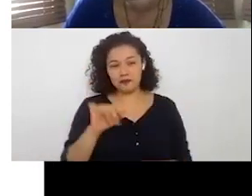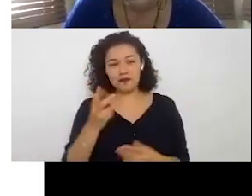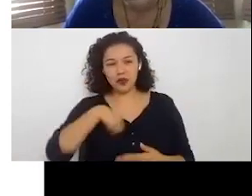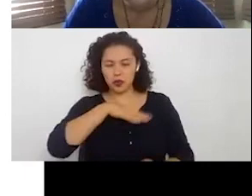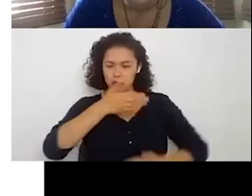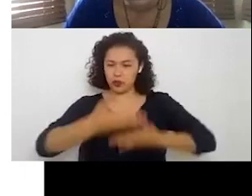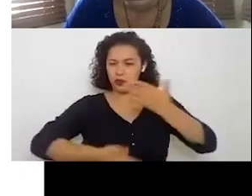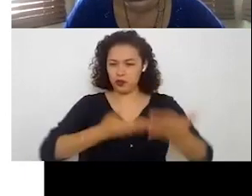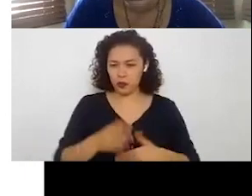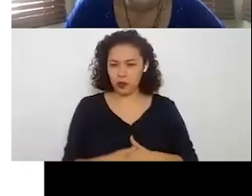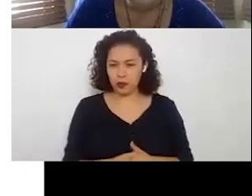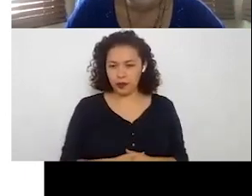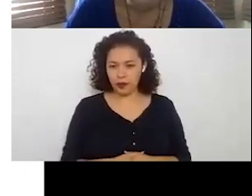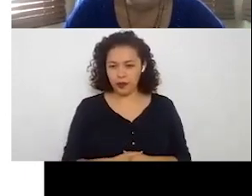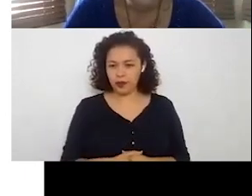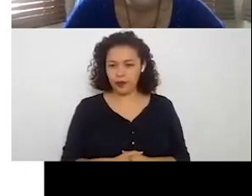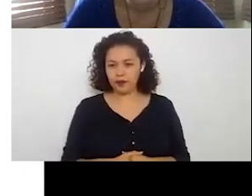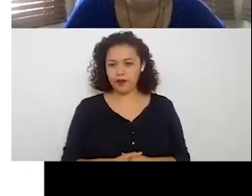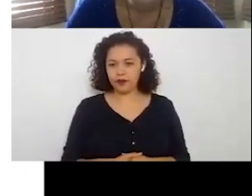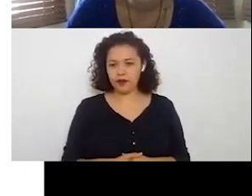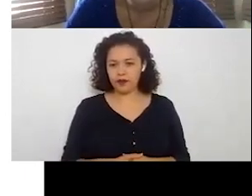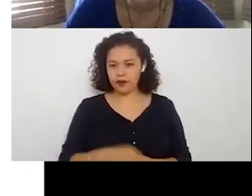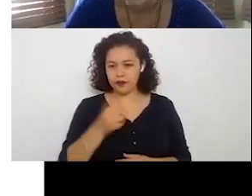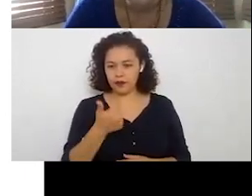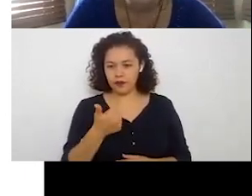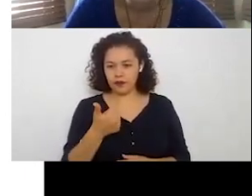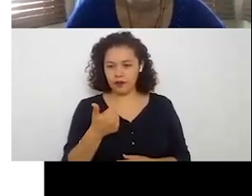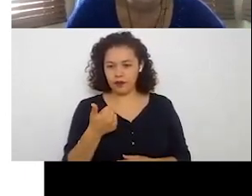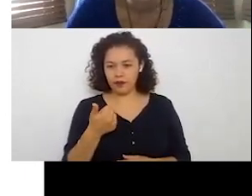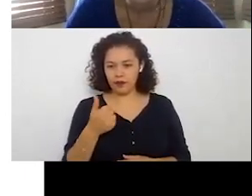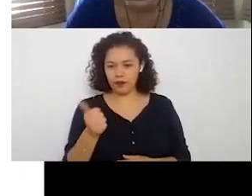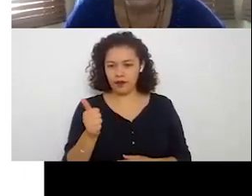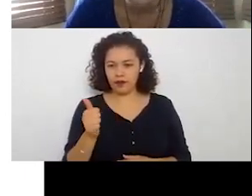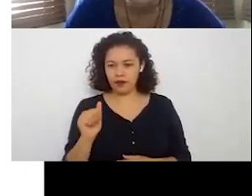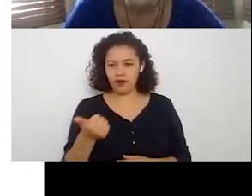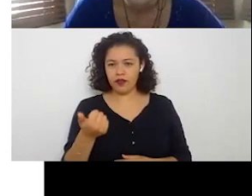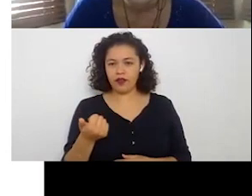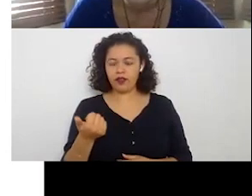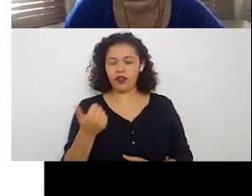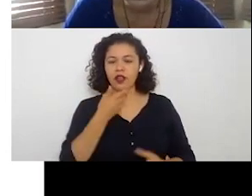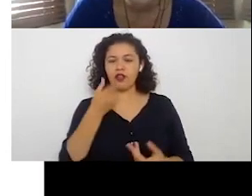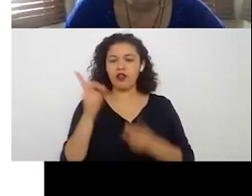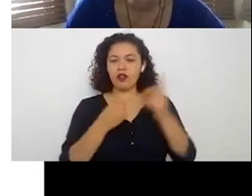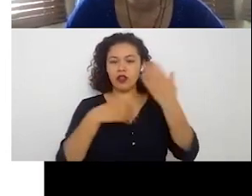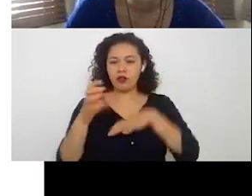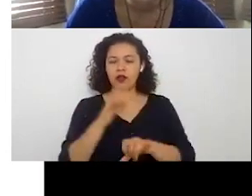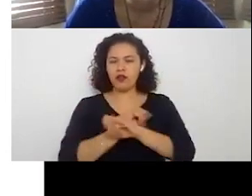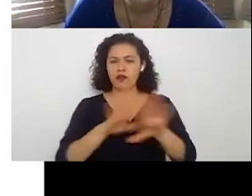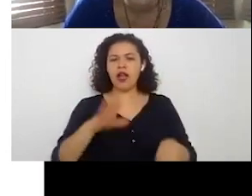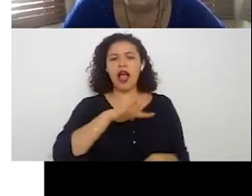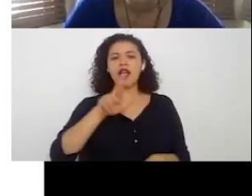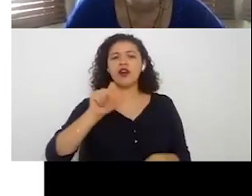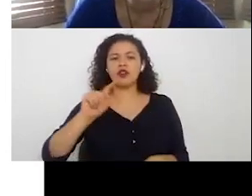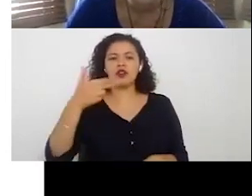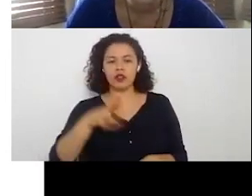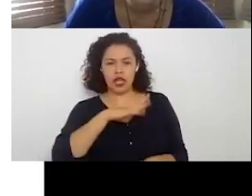órdenes. Cualquier duda que tengan, pues ahorita pusimos ahí mis datos, ¿verdad? Ruth los tiene, incluso mi